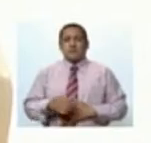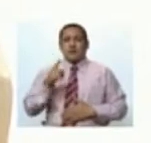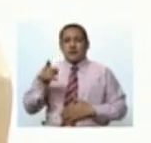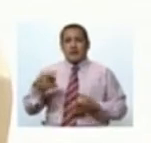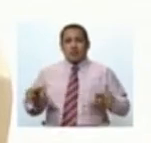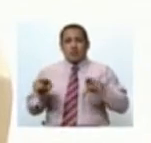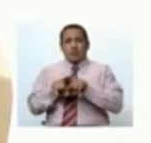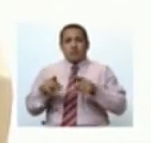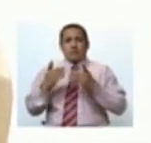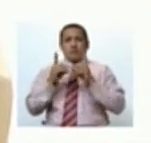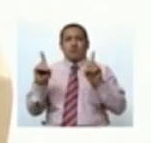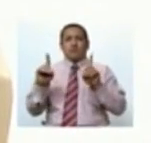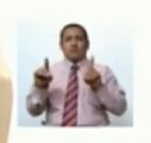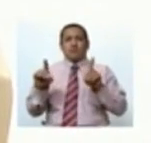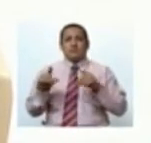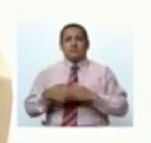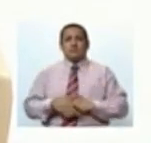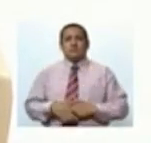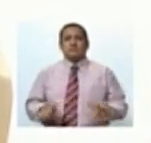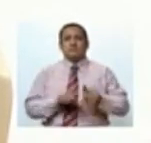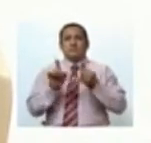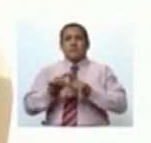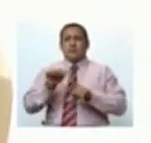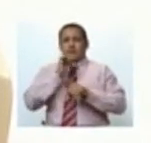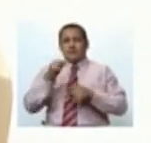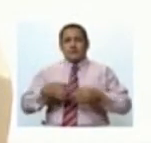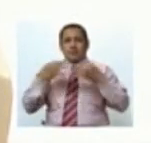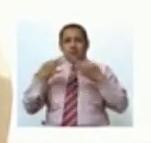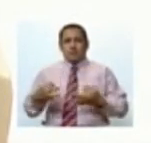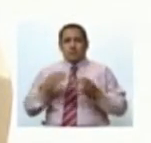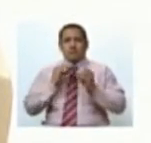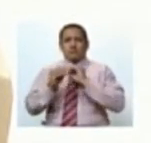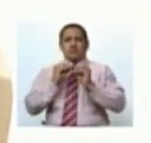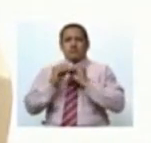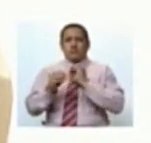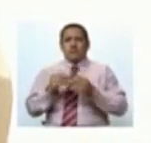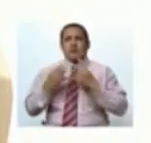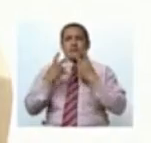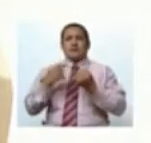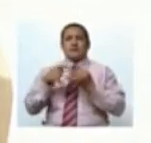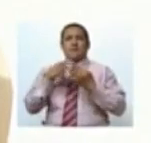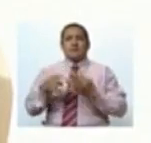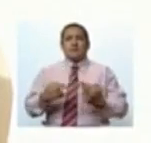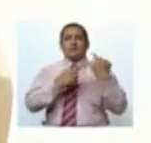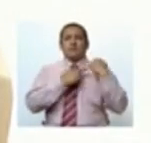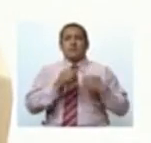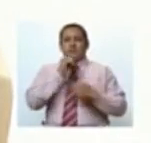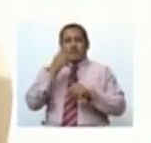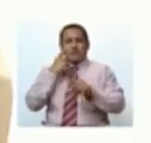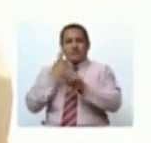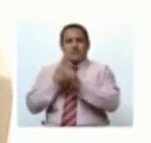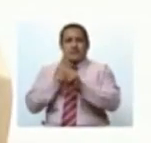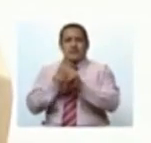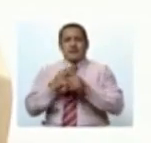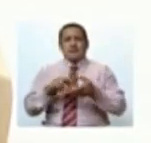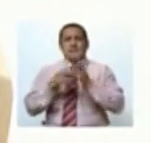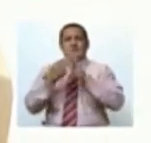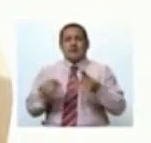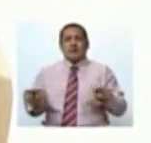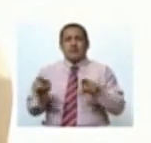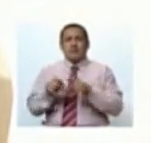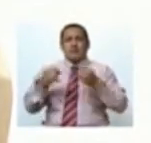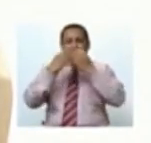el cónyuge que pide el divorcio finalmente incumplió, vulneró los deberes de fidelidad con